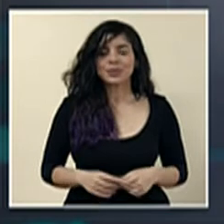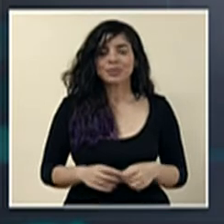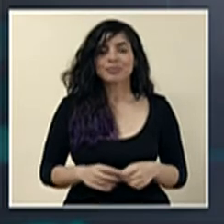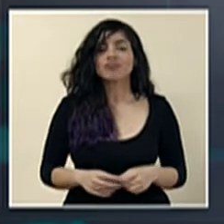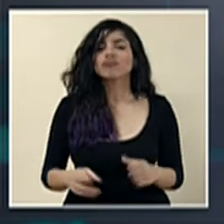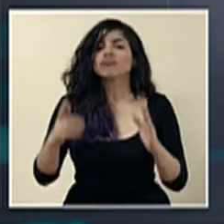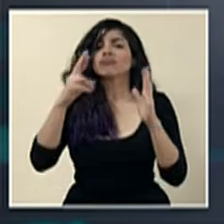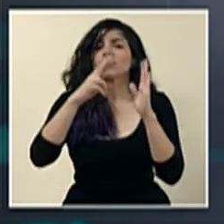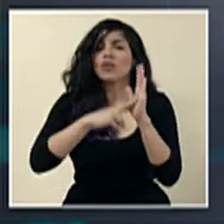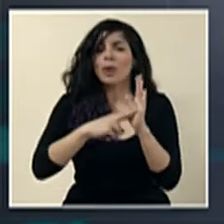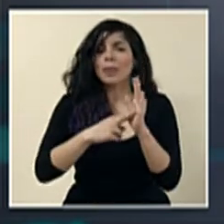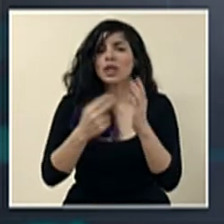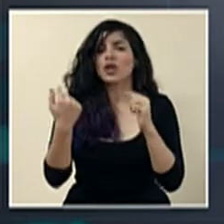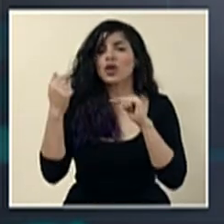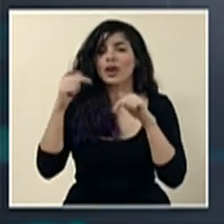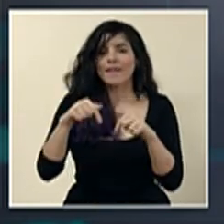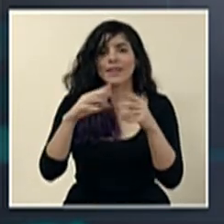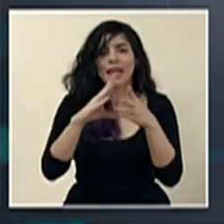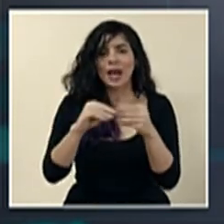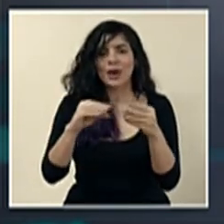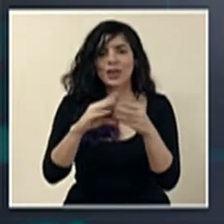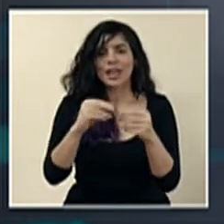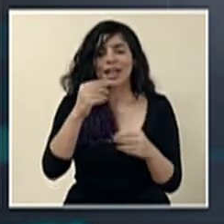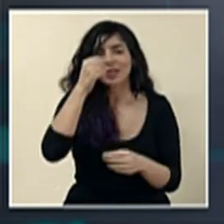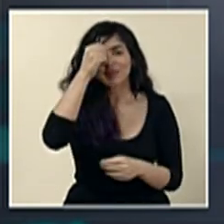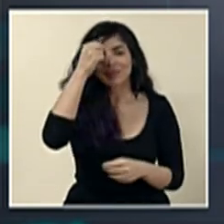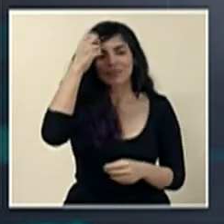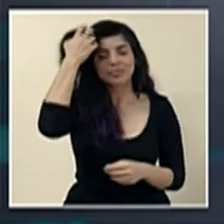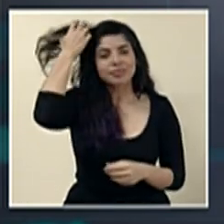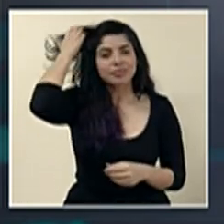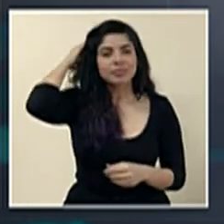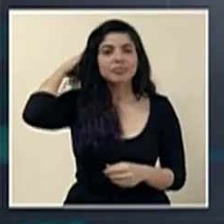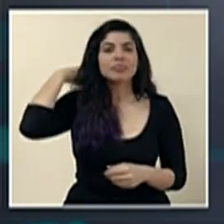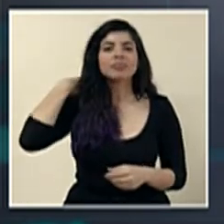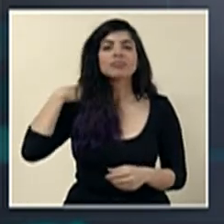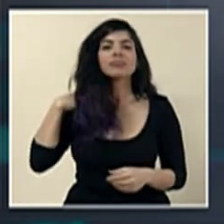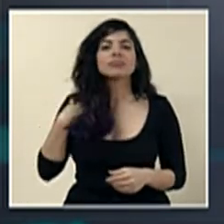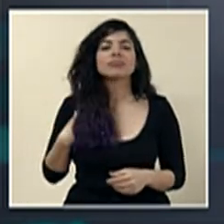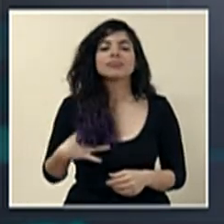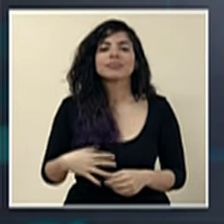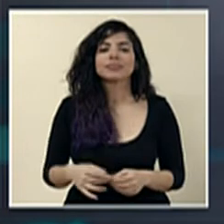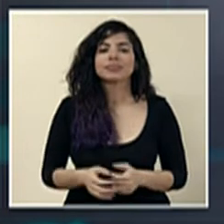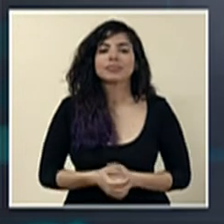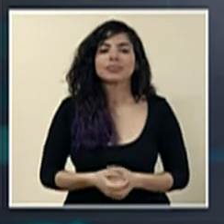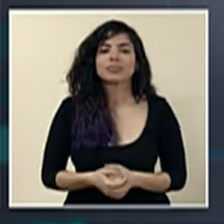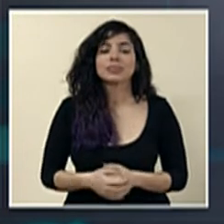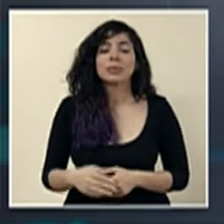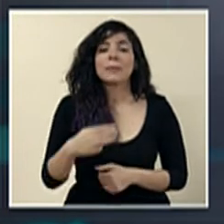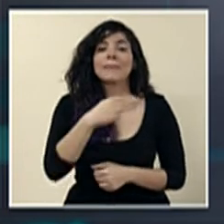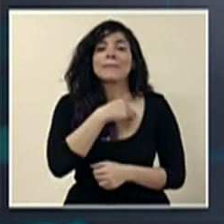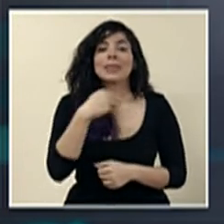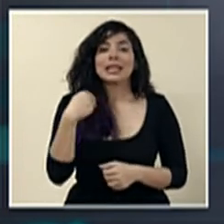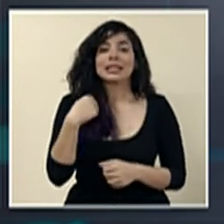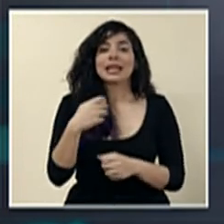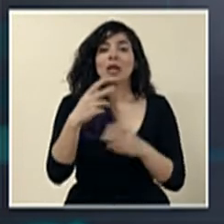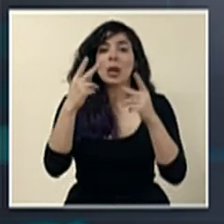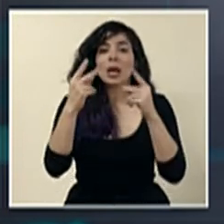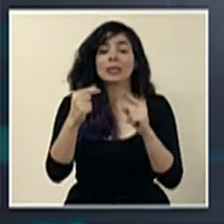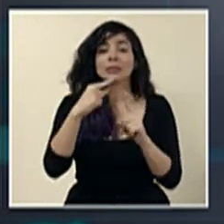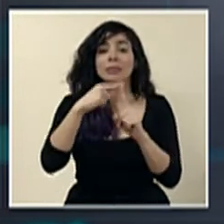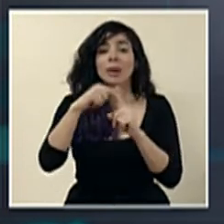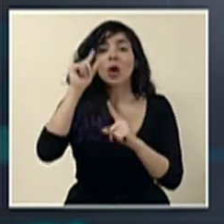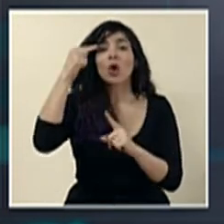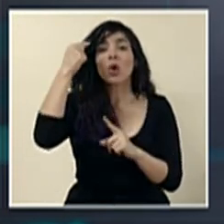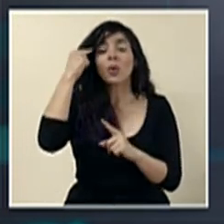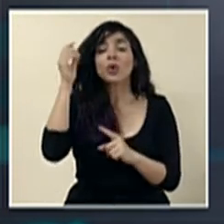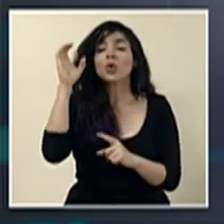Les repito lo que les vine a contar. El Ministerio de Hacienda está asegurando, junto con el resto del gobierno, que las